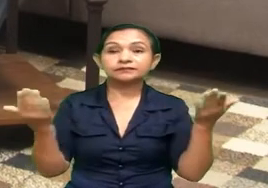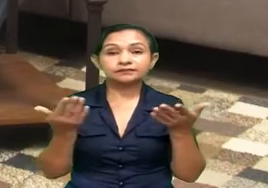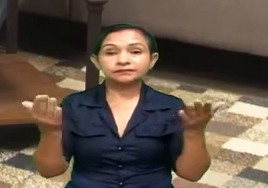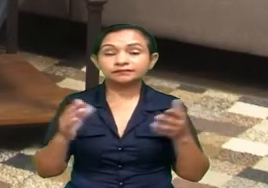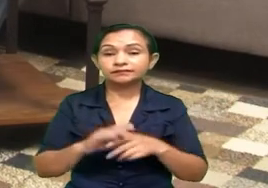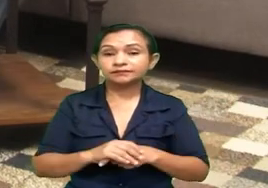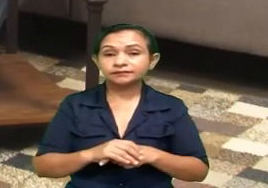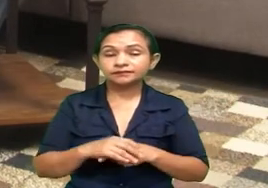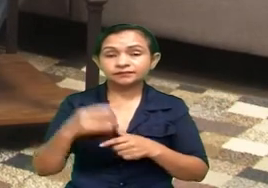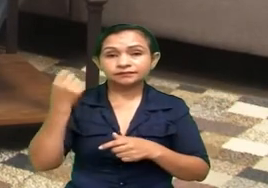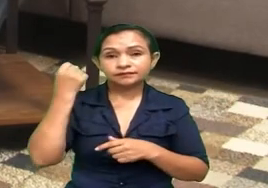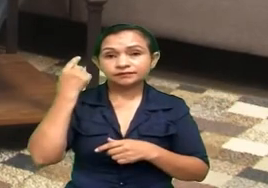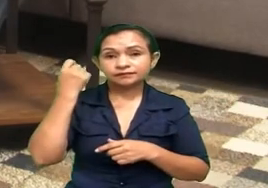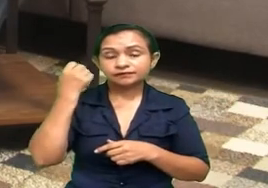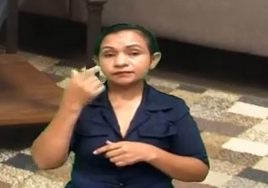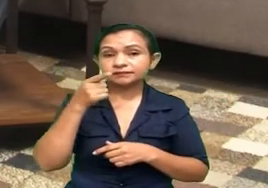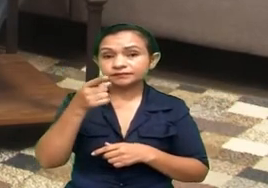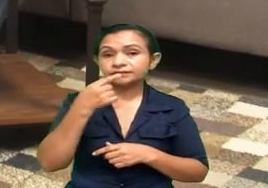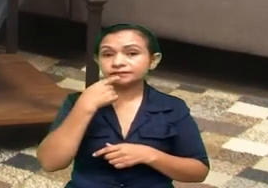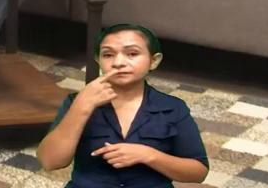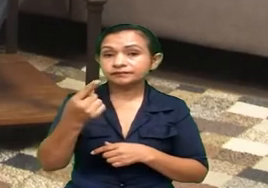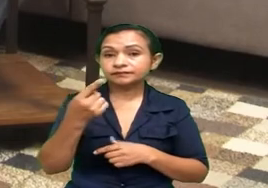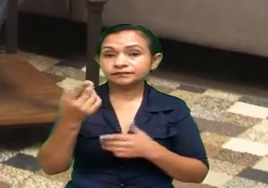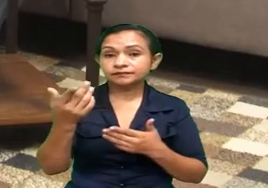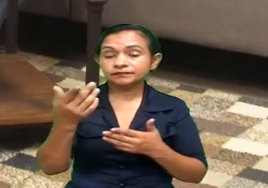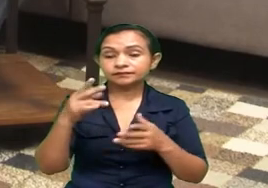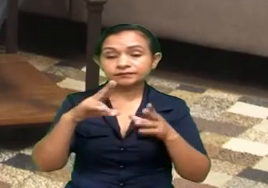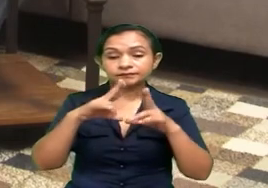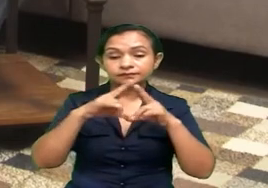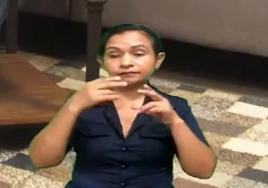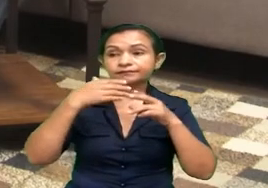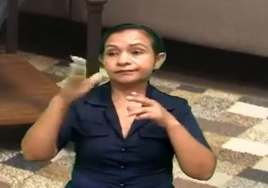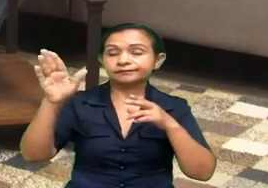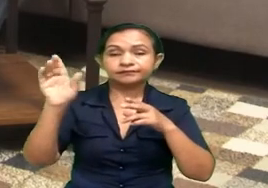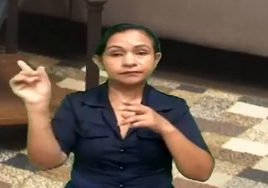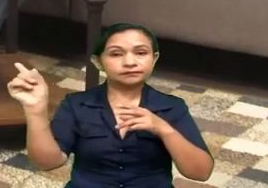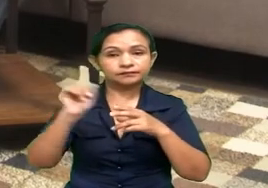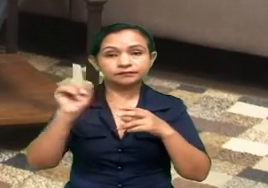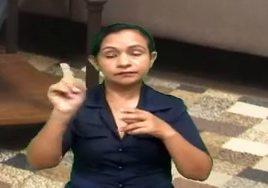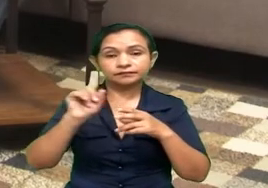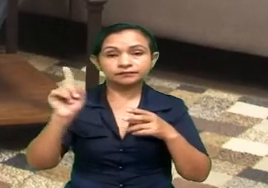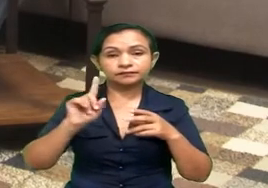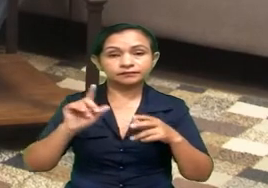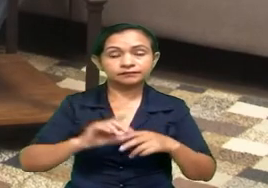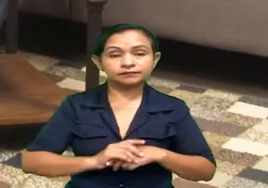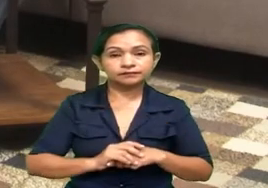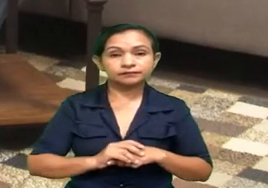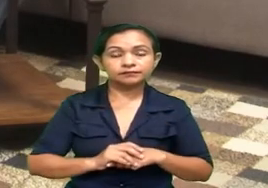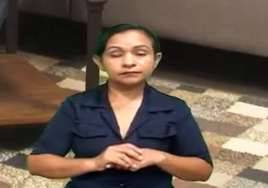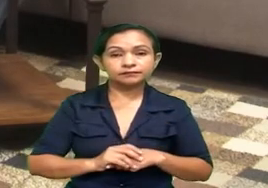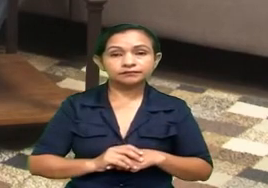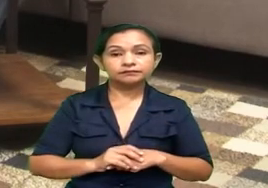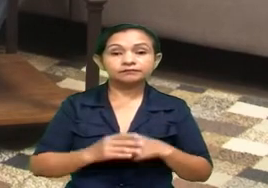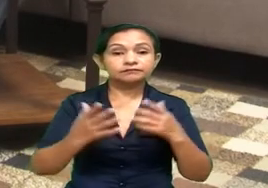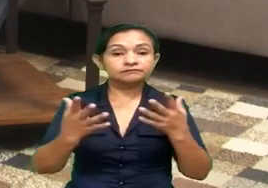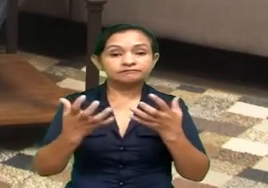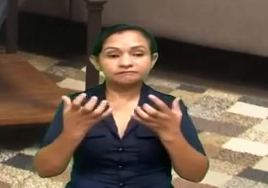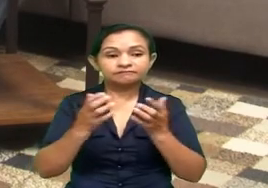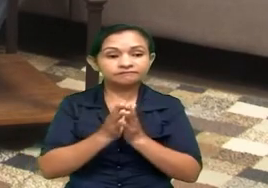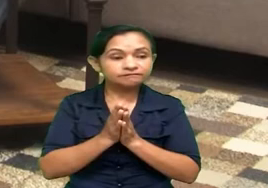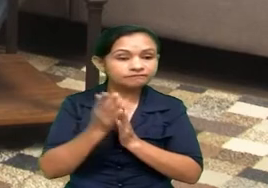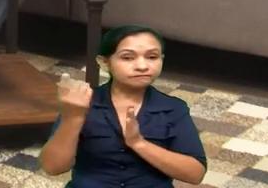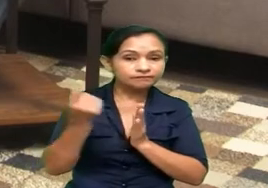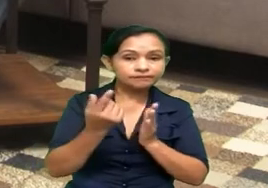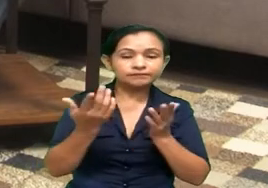Y entiendo que, bueno, como usted dice, lo sacan de Nicaragua, pero él no deja de intentar dos veces invadir.